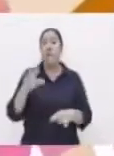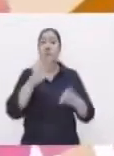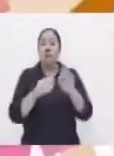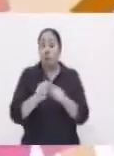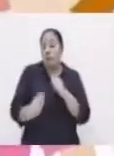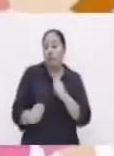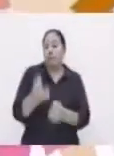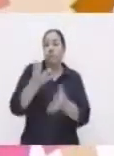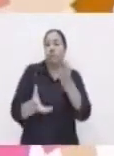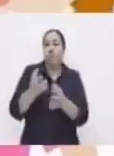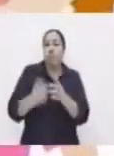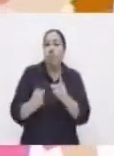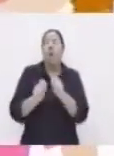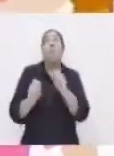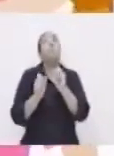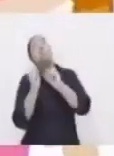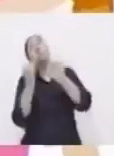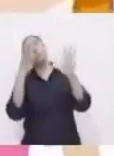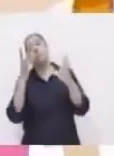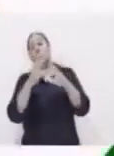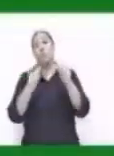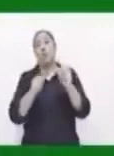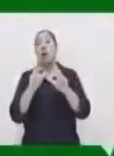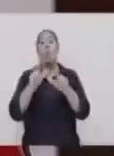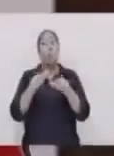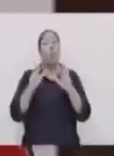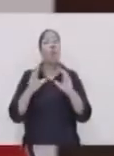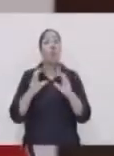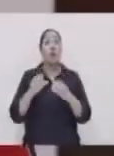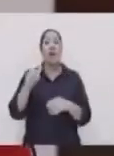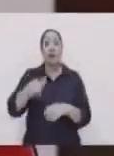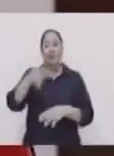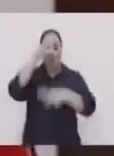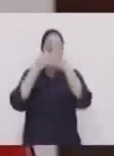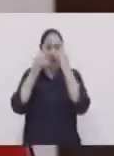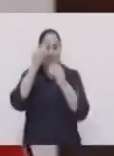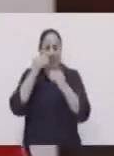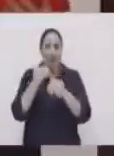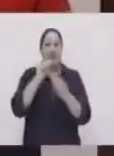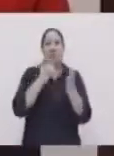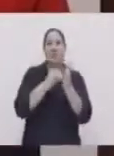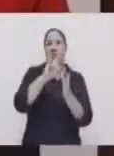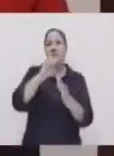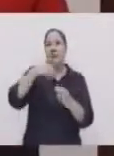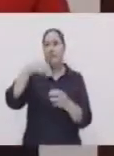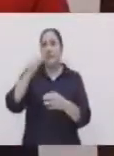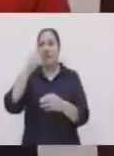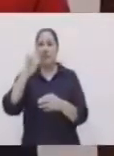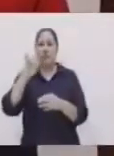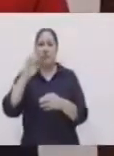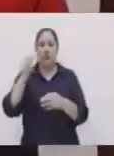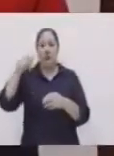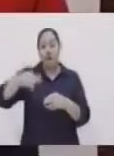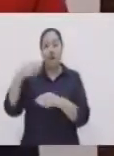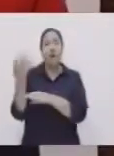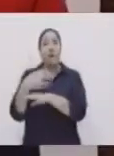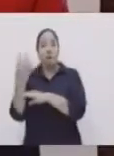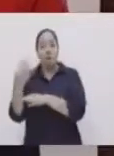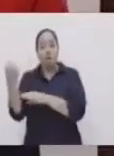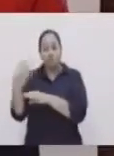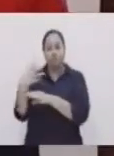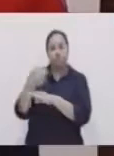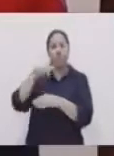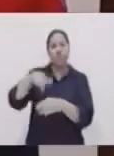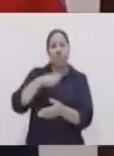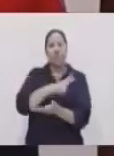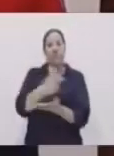hornos, leña y cuetillos o juegos pirotécnicos. Hoy aprendimos sobre quemaduras. Estos son los consejos que te da el Cuerpo de Bomberos Municipales